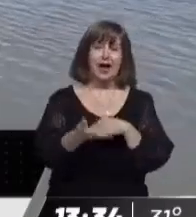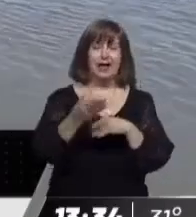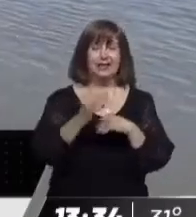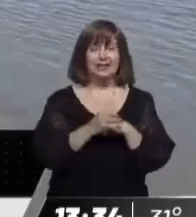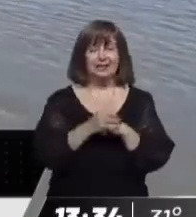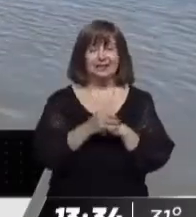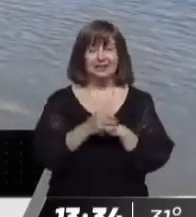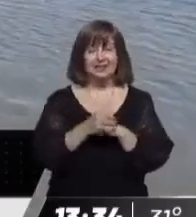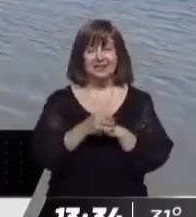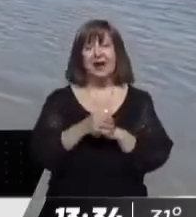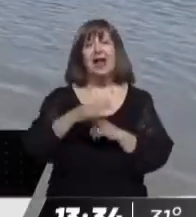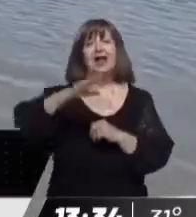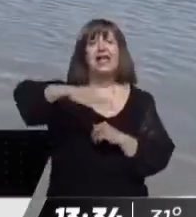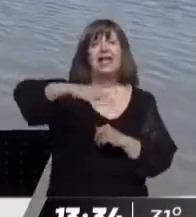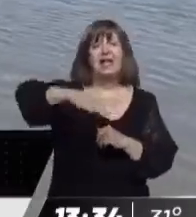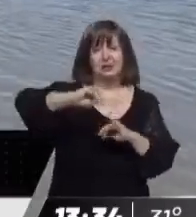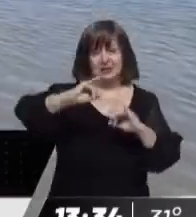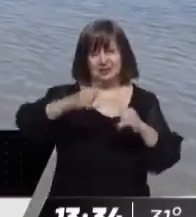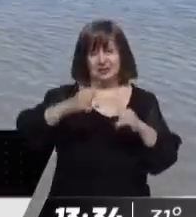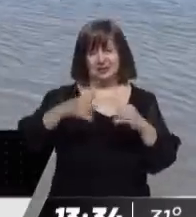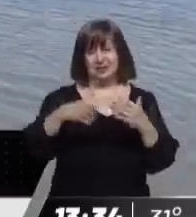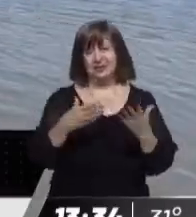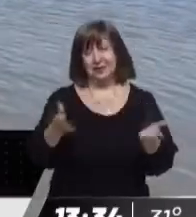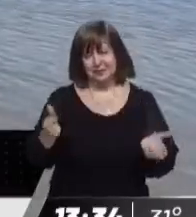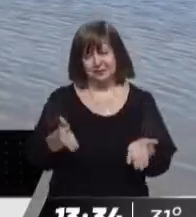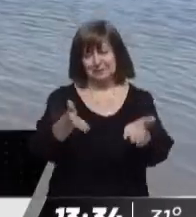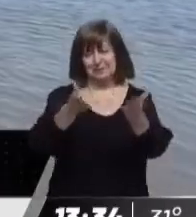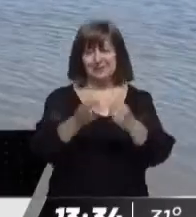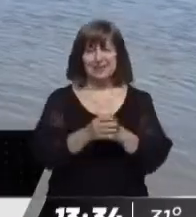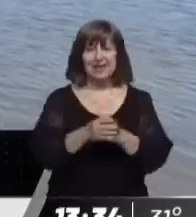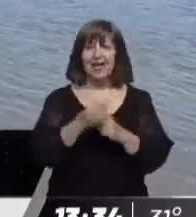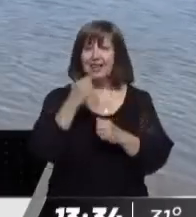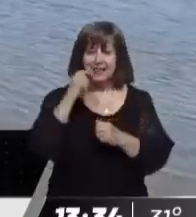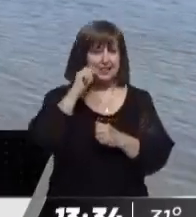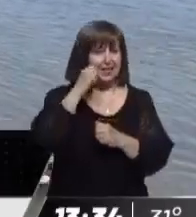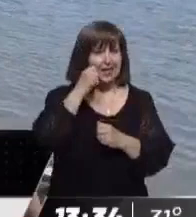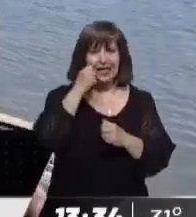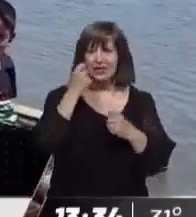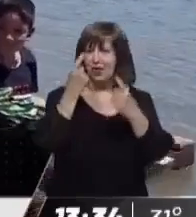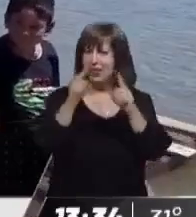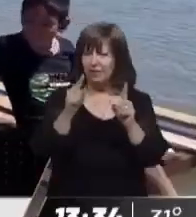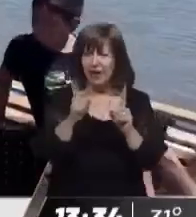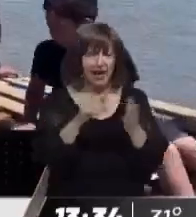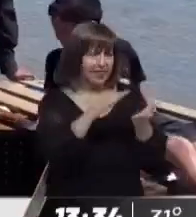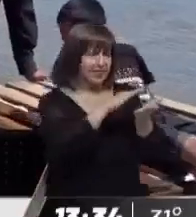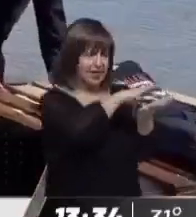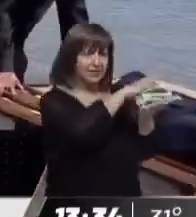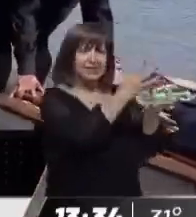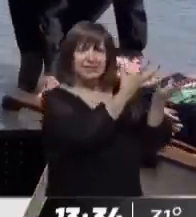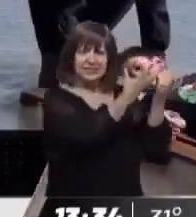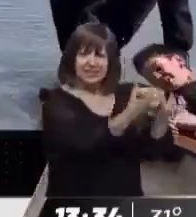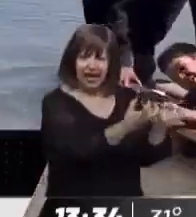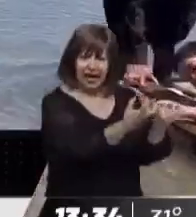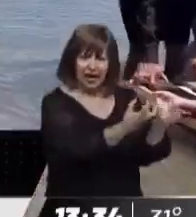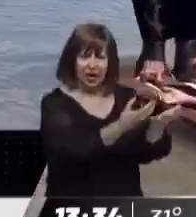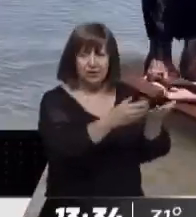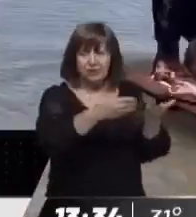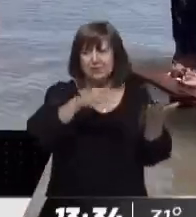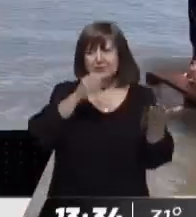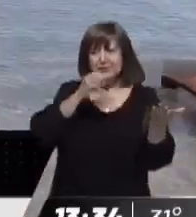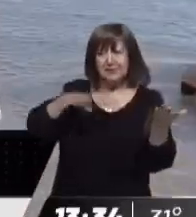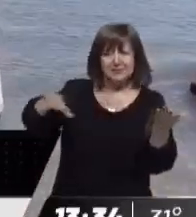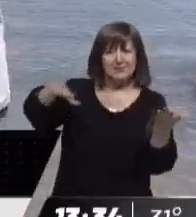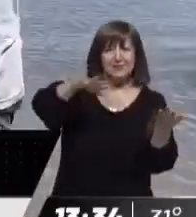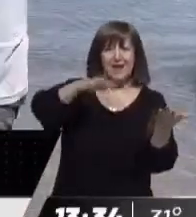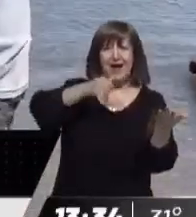Siga viaje, gondolero, hermoso verlo. Una postal absolutamente nueva desde las lagunas con